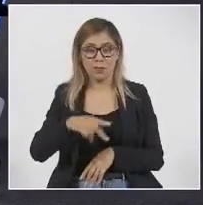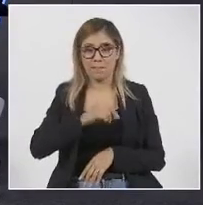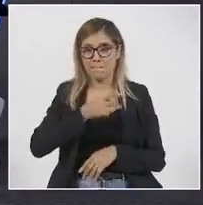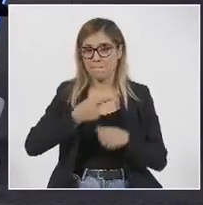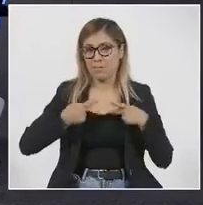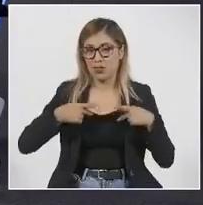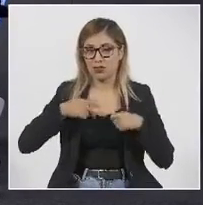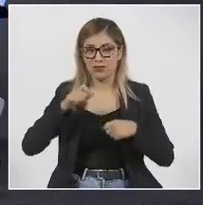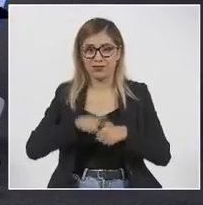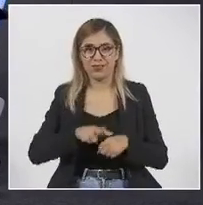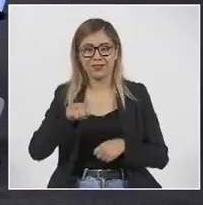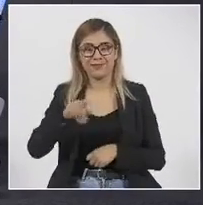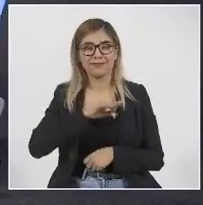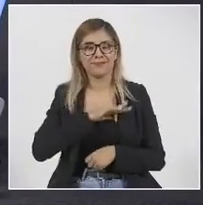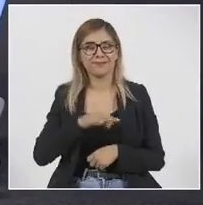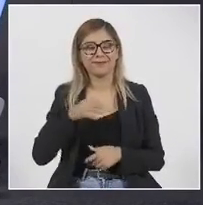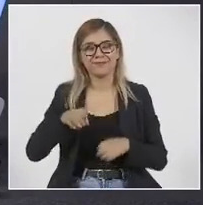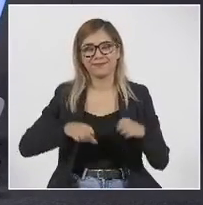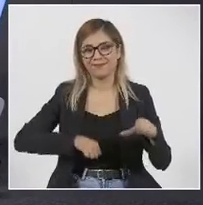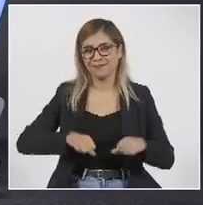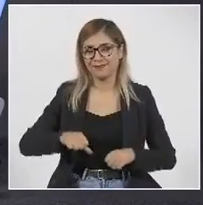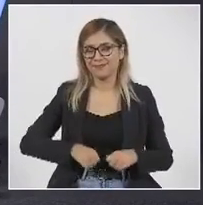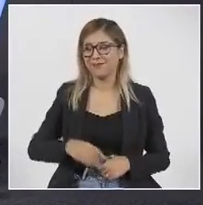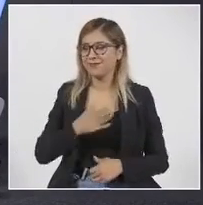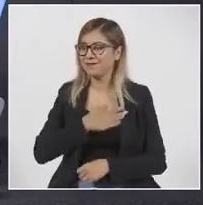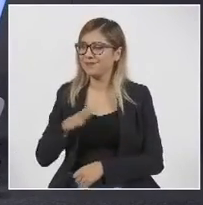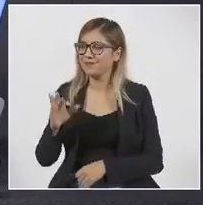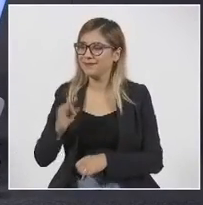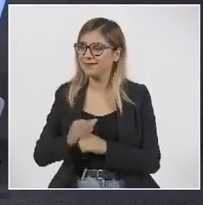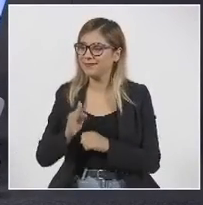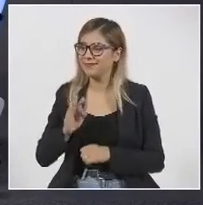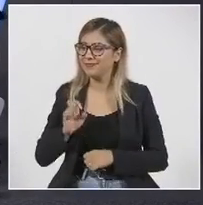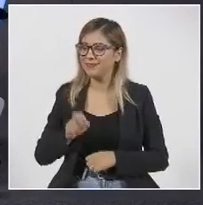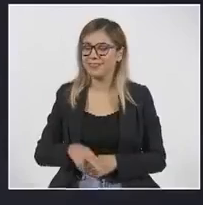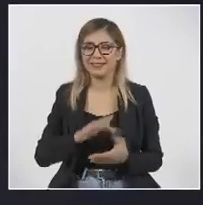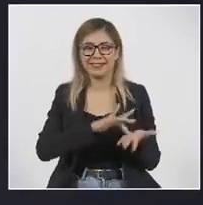ejercicios de yoga. Muchas gracias por esta charla, que tengan un excelente fin de semana. Gracias. Gracias a ustedes.